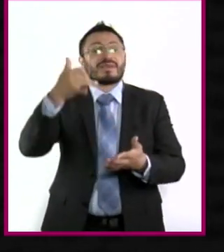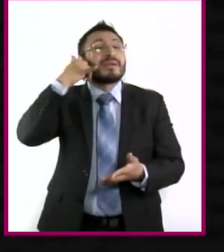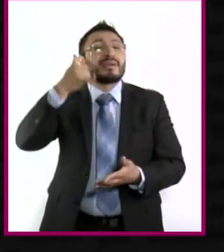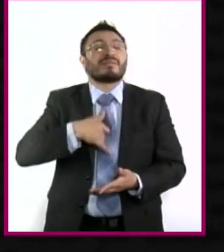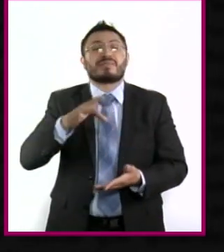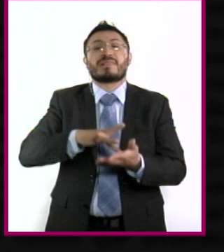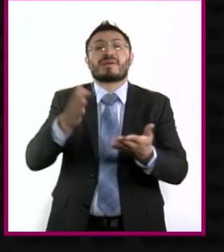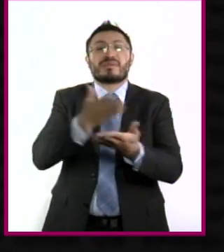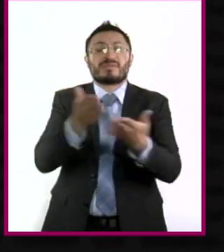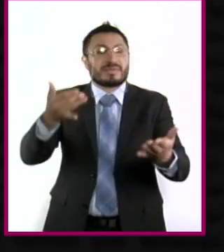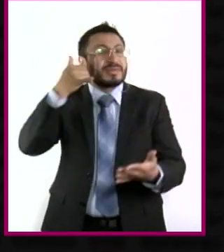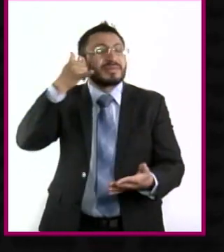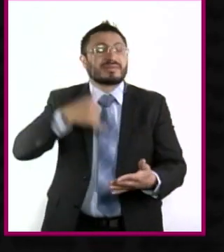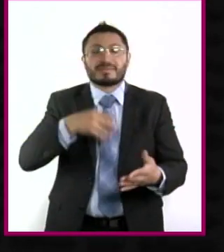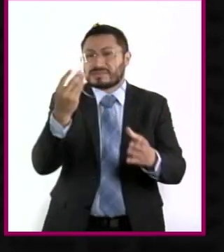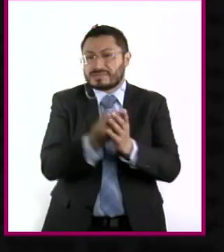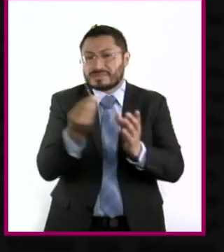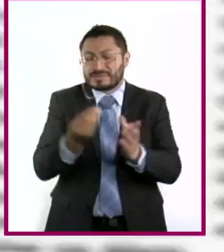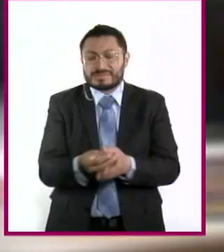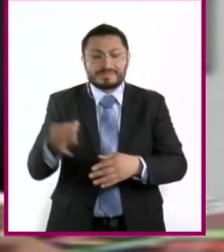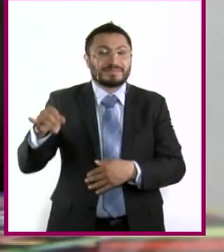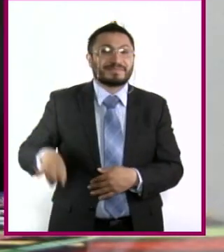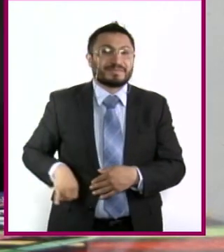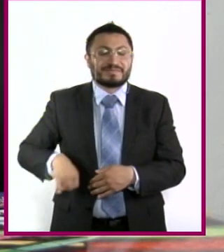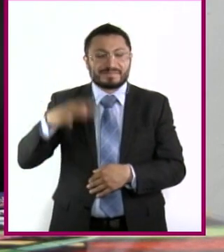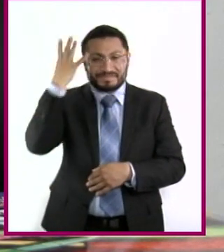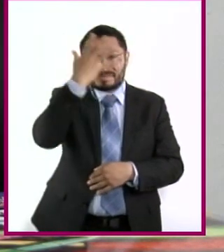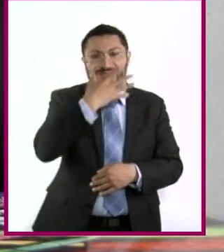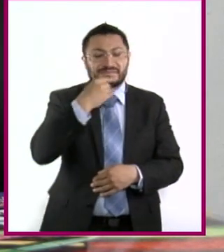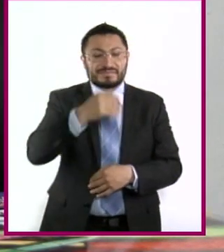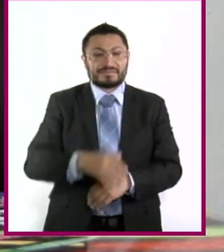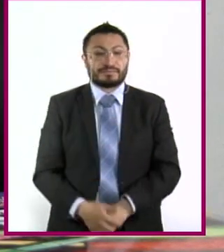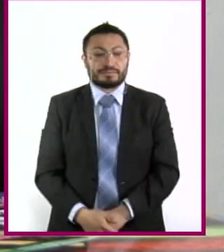Gracias a ustedes por hacer un programa tan lindo.